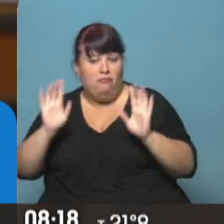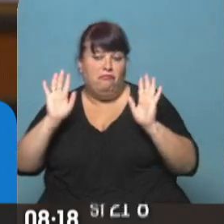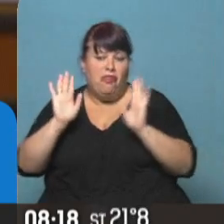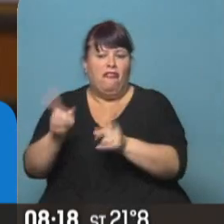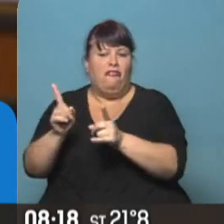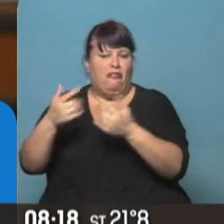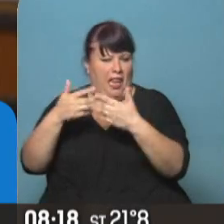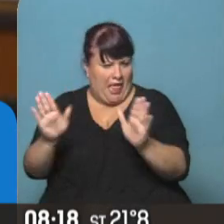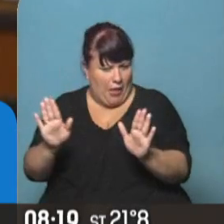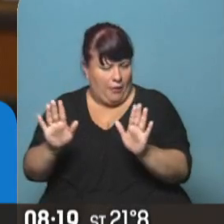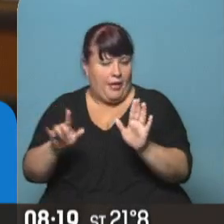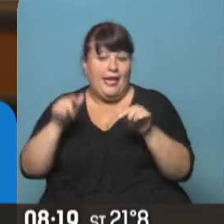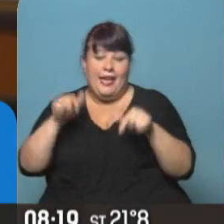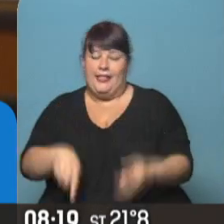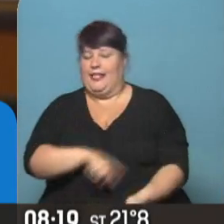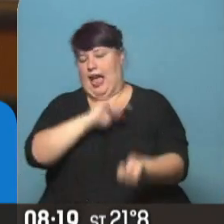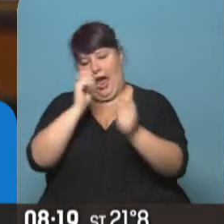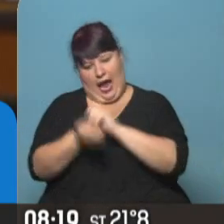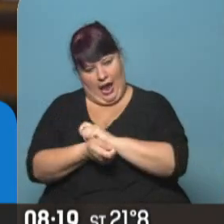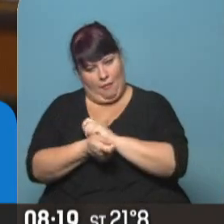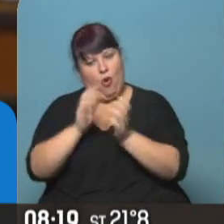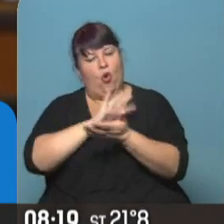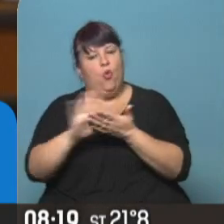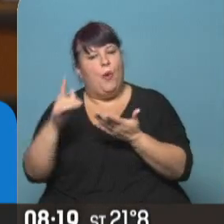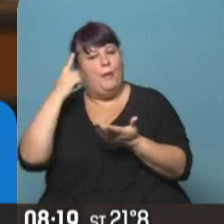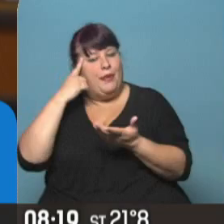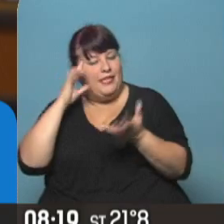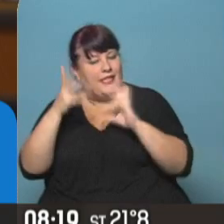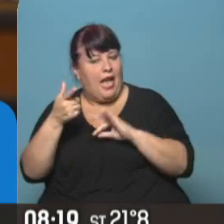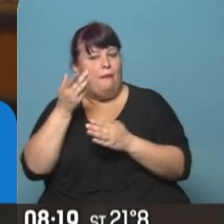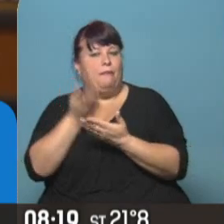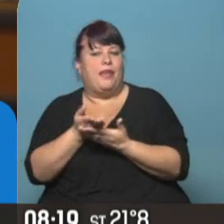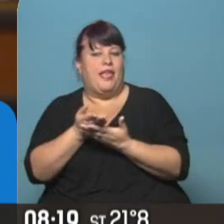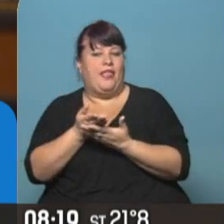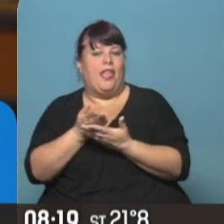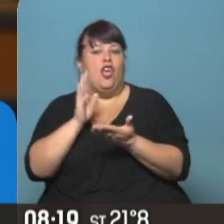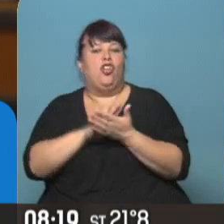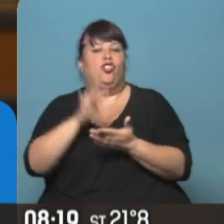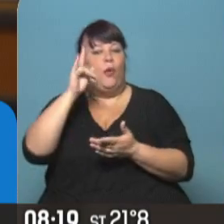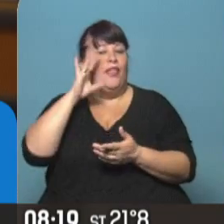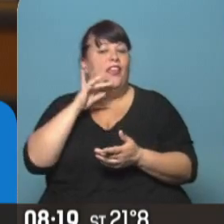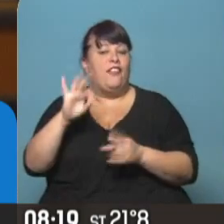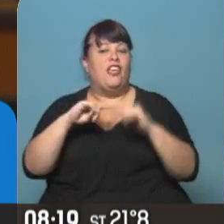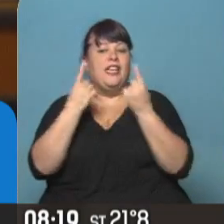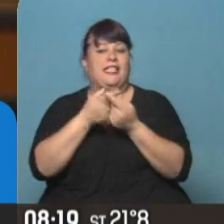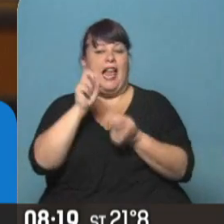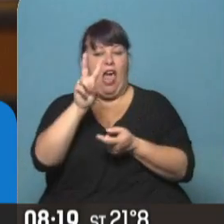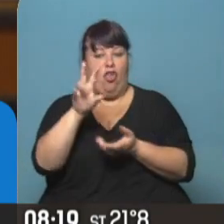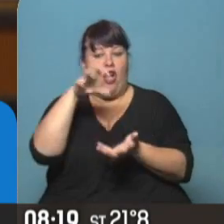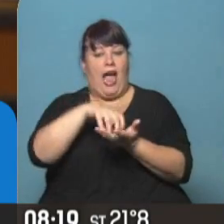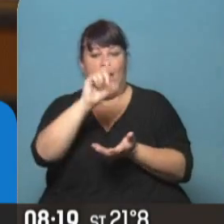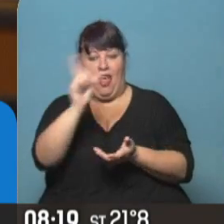tanto se mantenía su libertad esto ha cambiado con una nueva interpretación desde el caso de de vido la sala 2 de la cámara